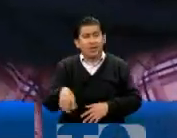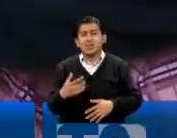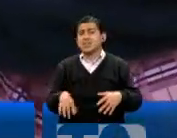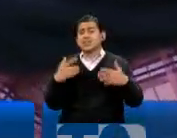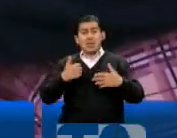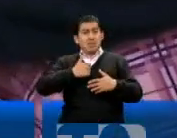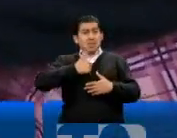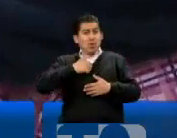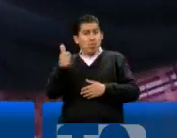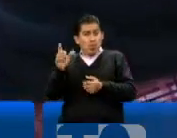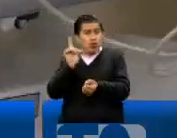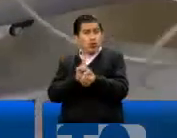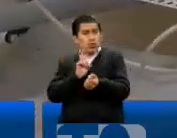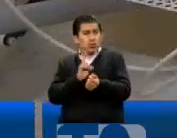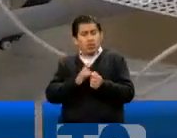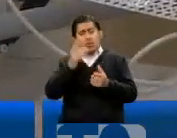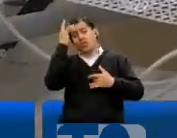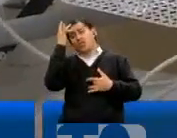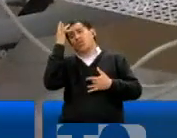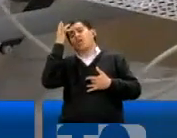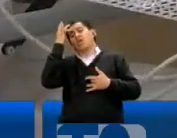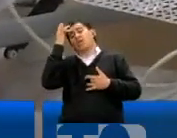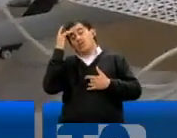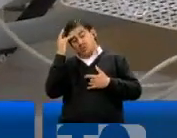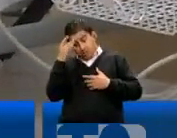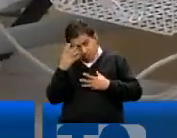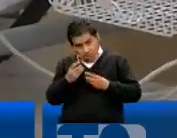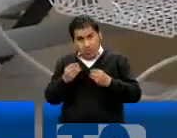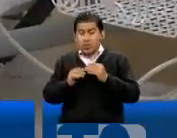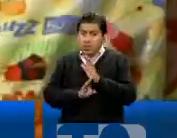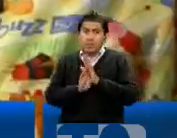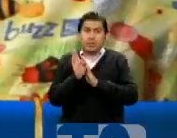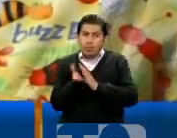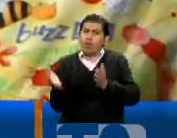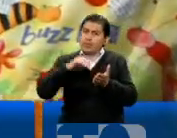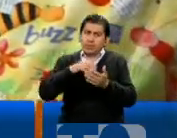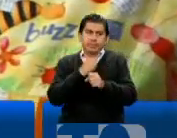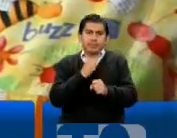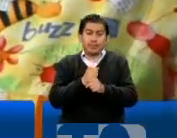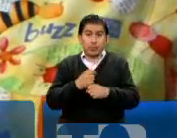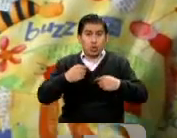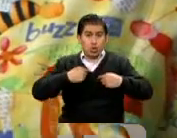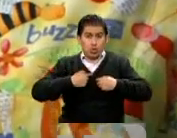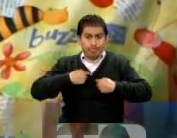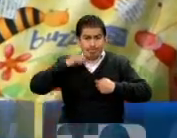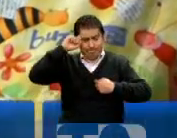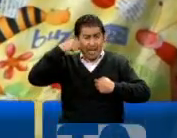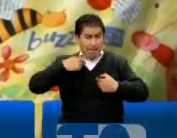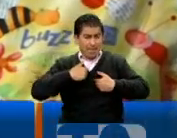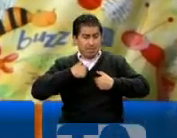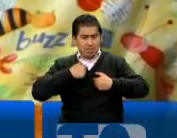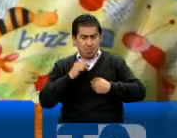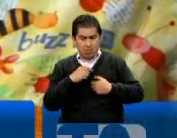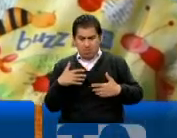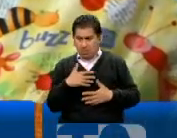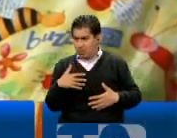vivieron en carne propia y luego de superarlas regresen a la primera línea de batalla lo primero que me embargó fue una sensación de